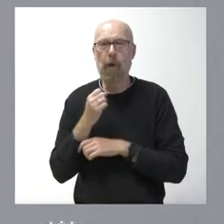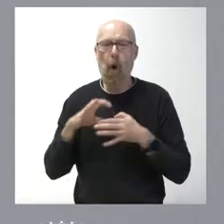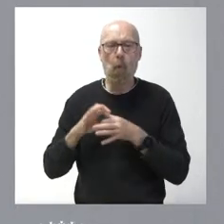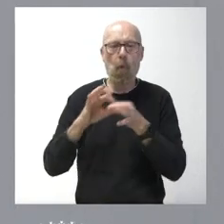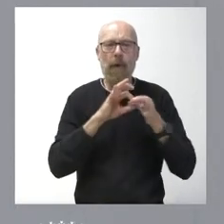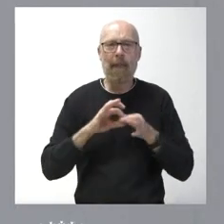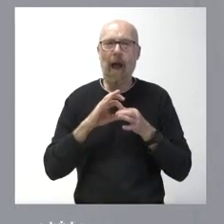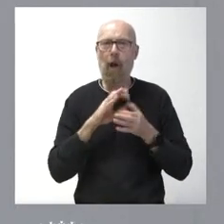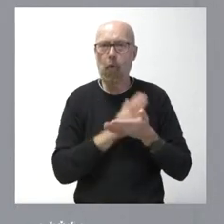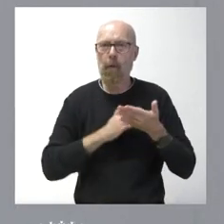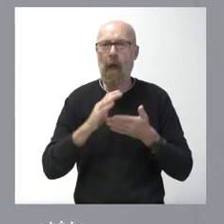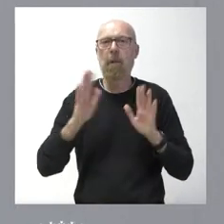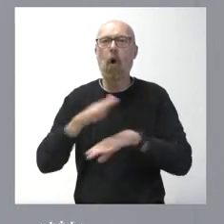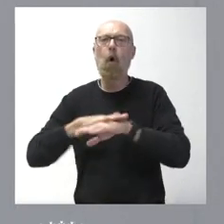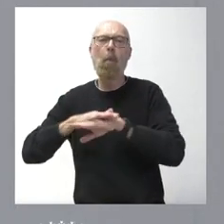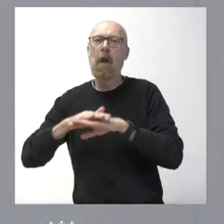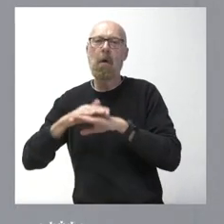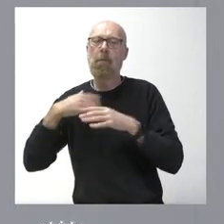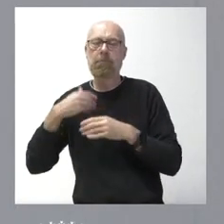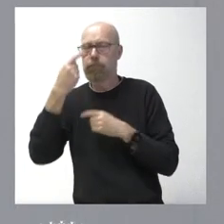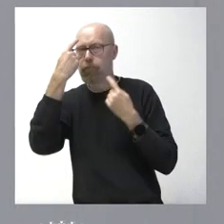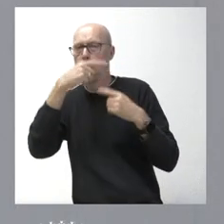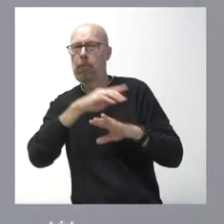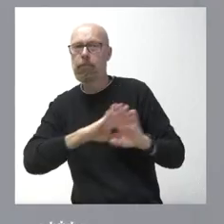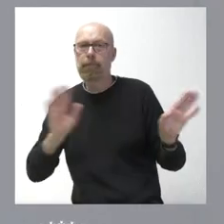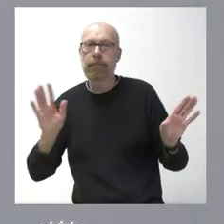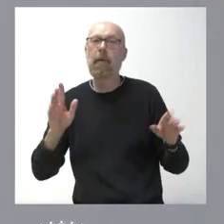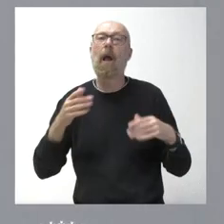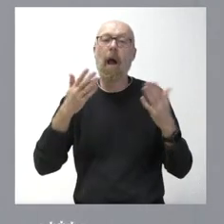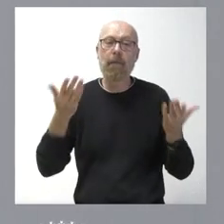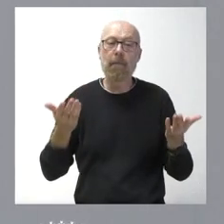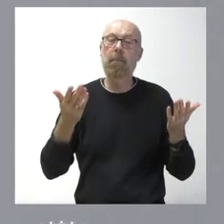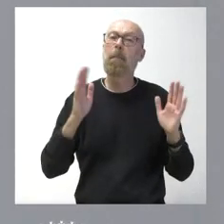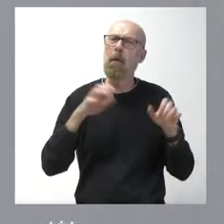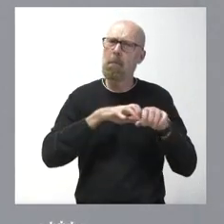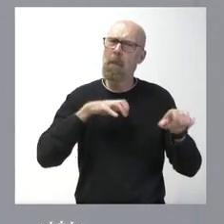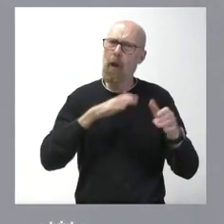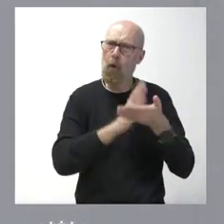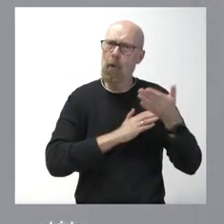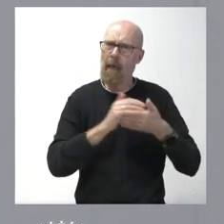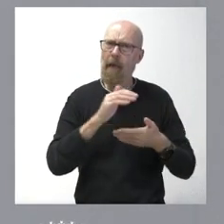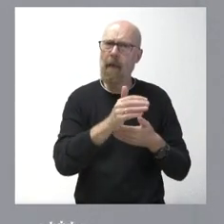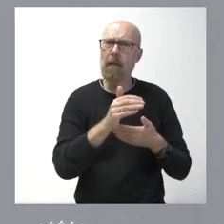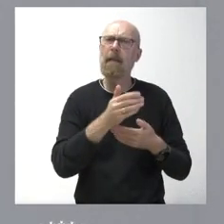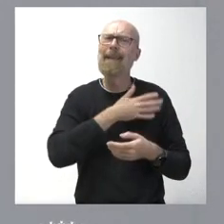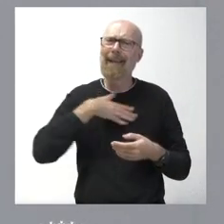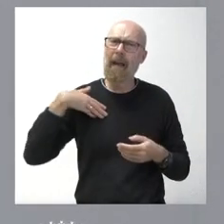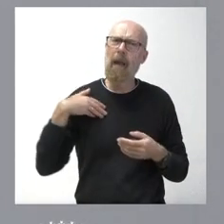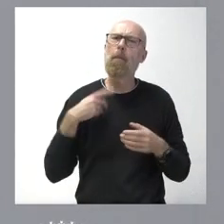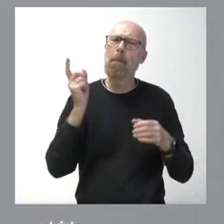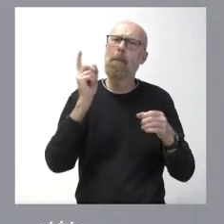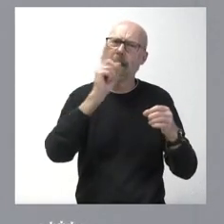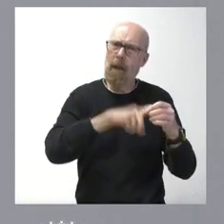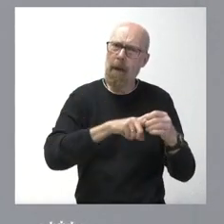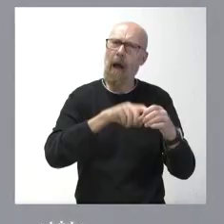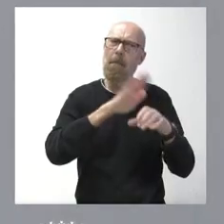España el gobierno se ha desentendido pero una gran mayoría de comunidades autónomas queremos participar en avanzar hacia